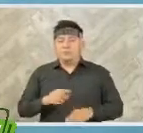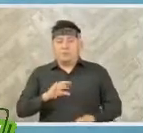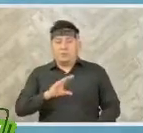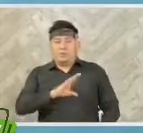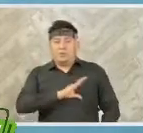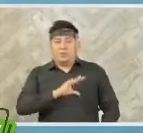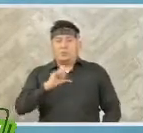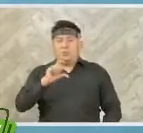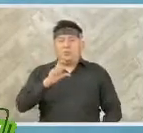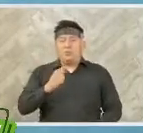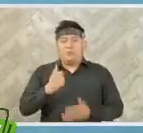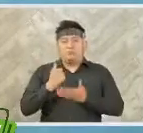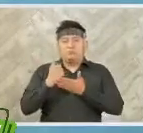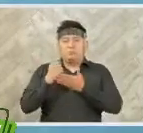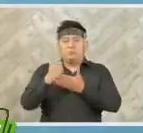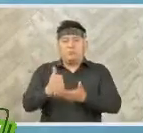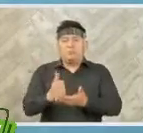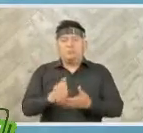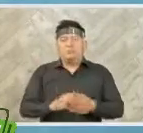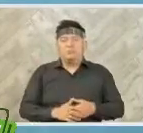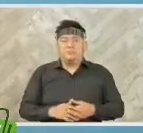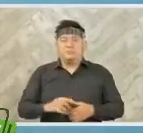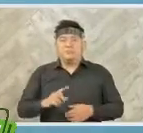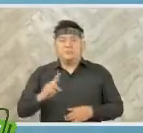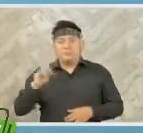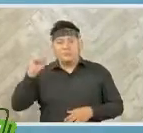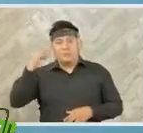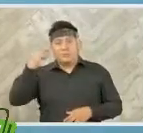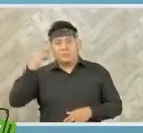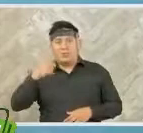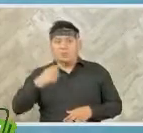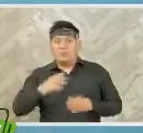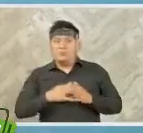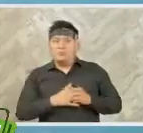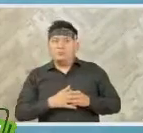a la implementación de la política pública de víctimas precisamente.